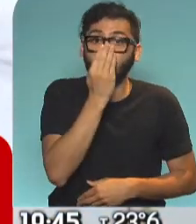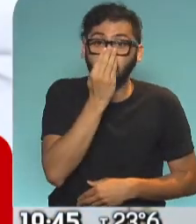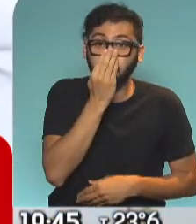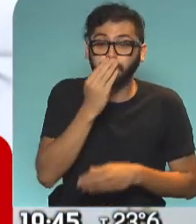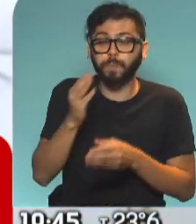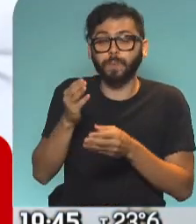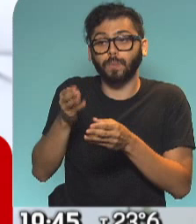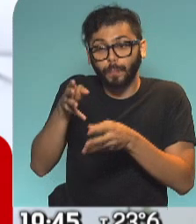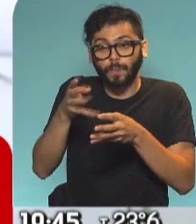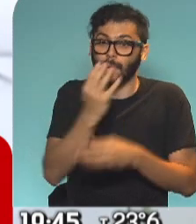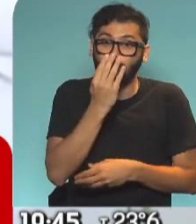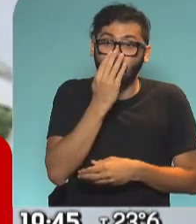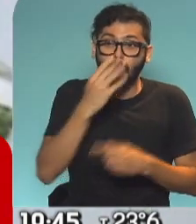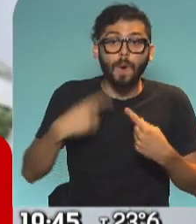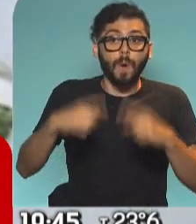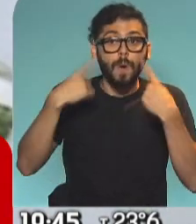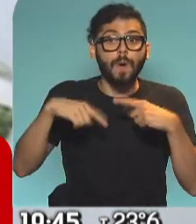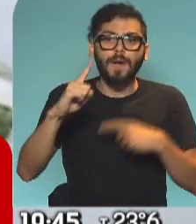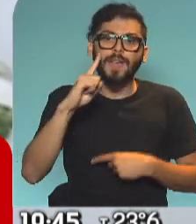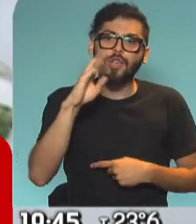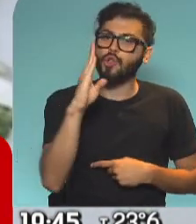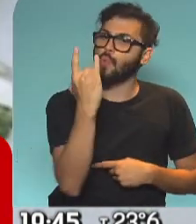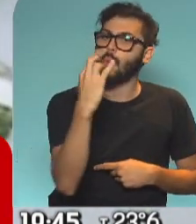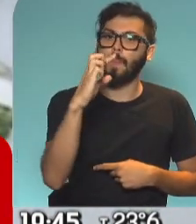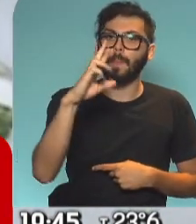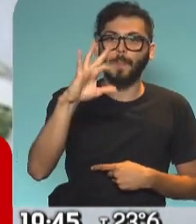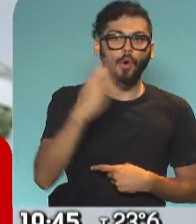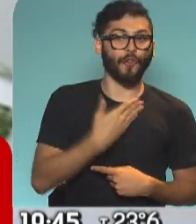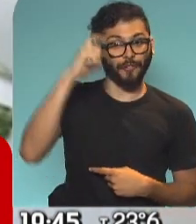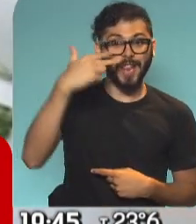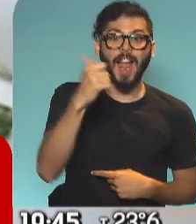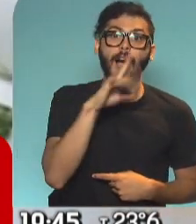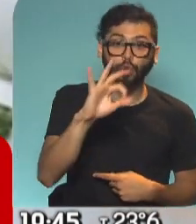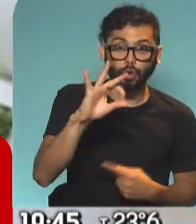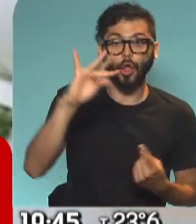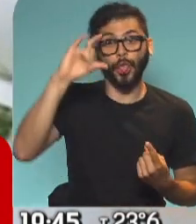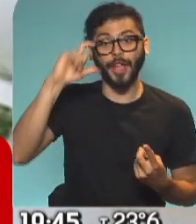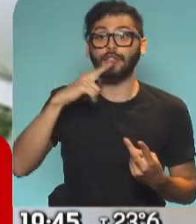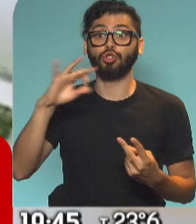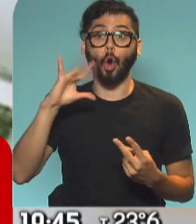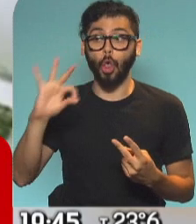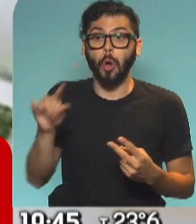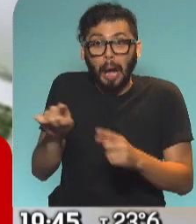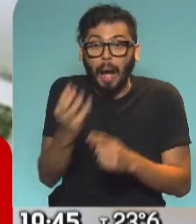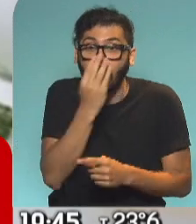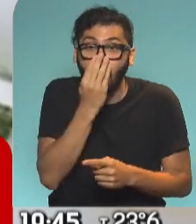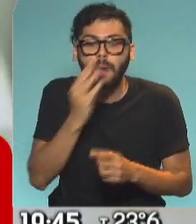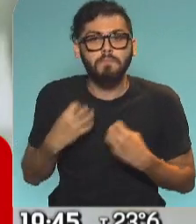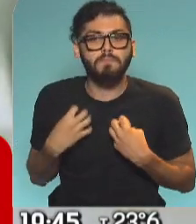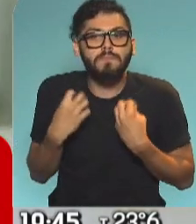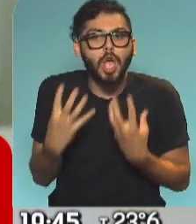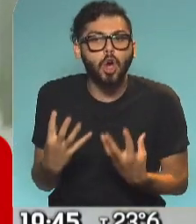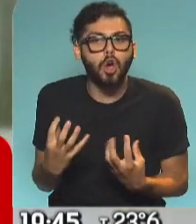de sodio, lo que produjo en forma muy rápida una mejoría en los parámetros clínicos del paciente. No se